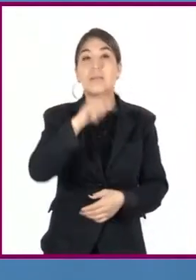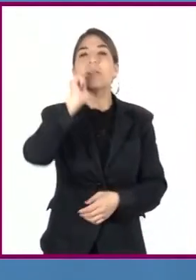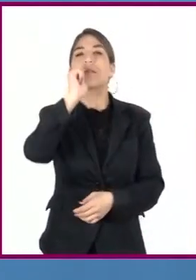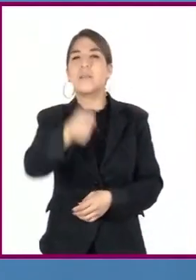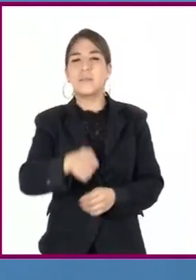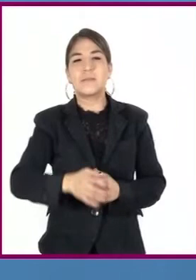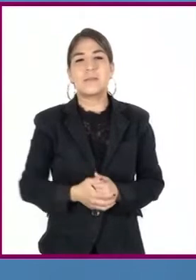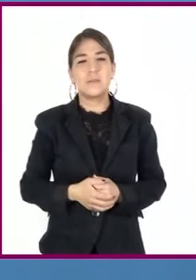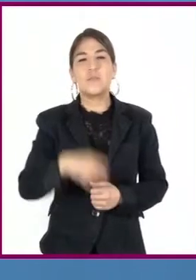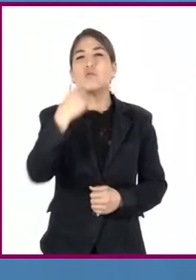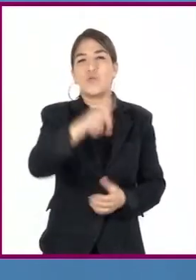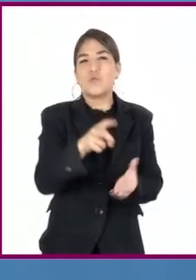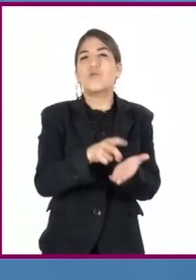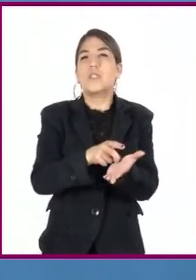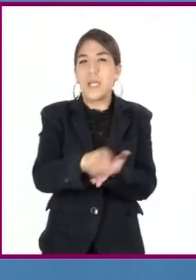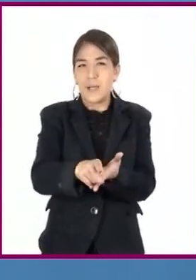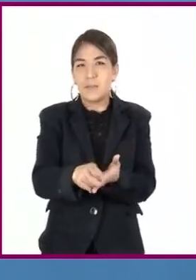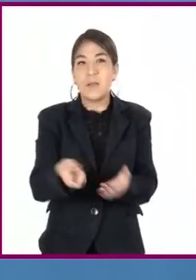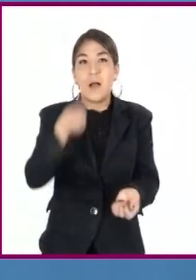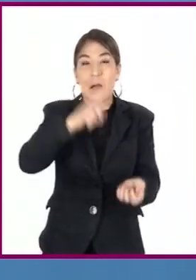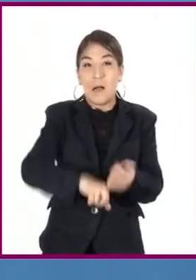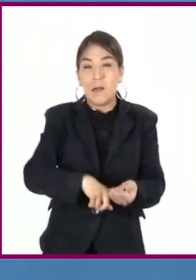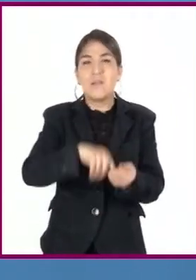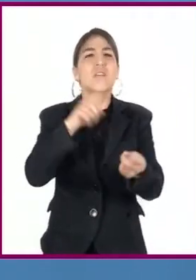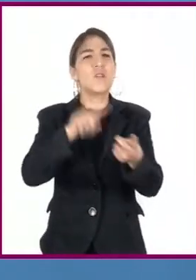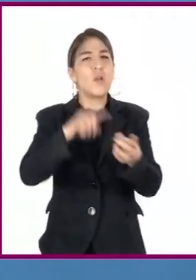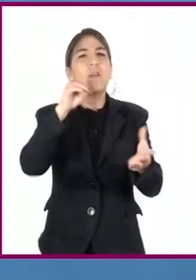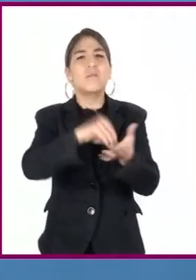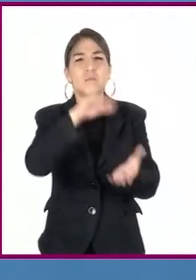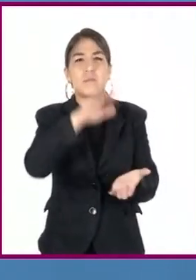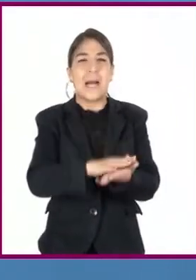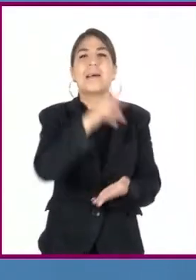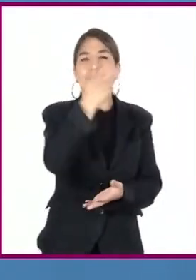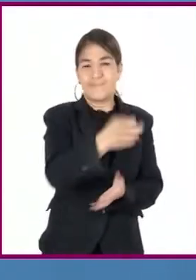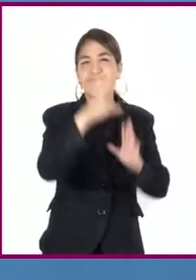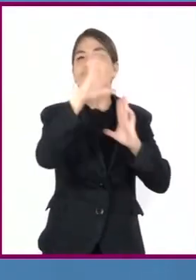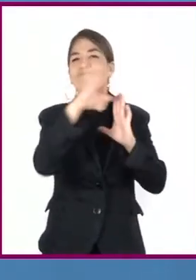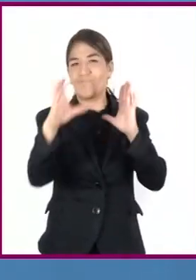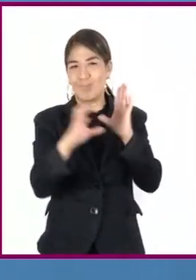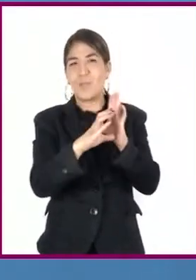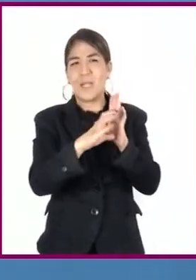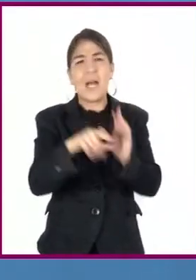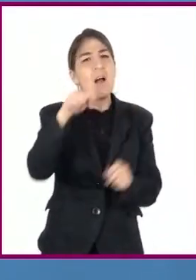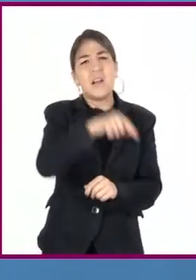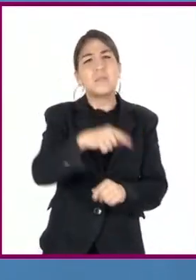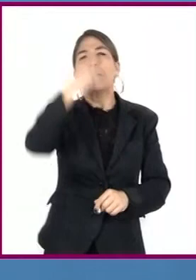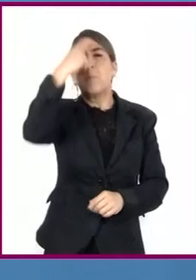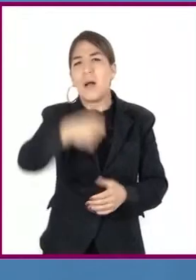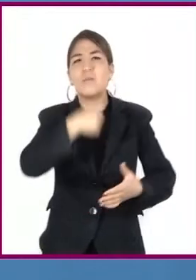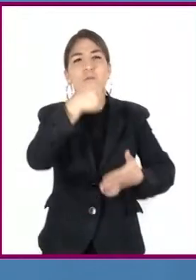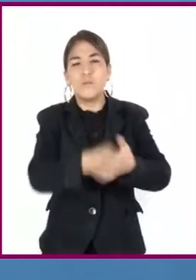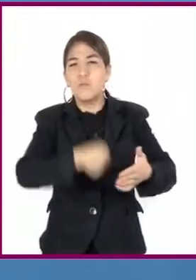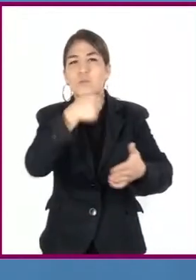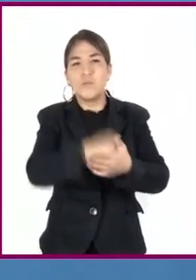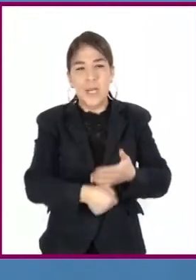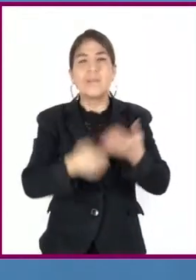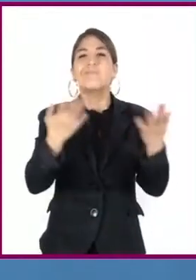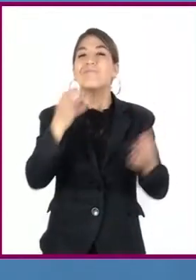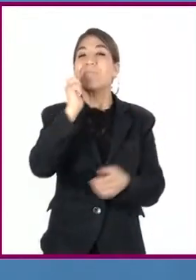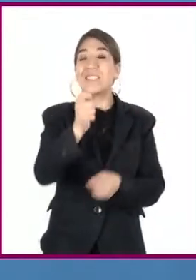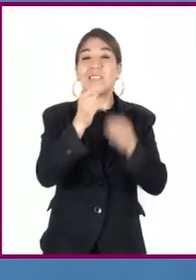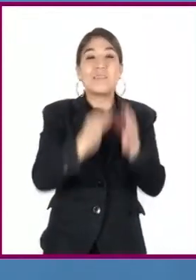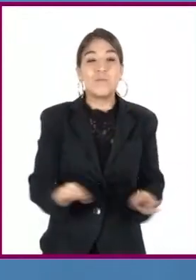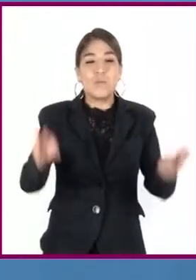efectivos los derechos que están plasmados en la Constitución. En esta lucha es fundamental la